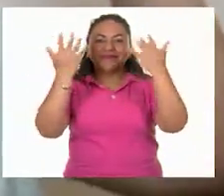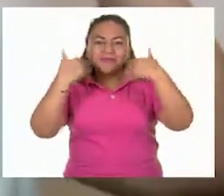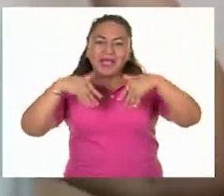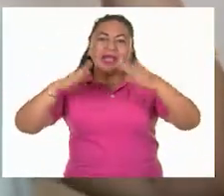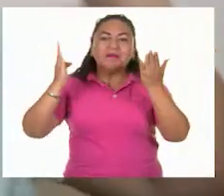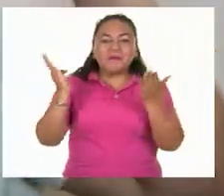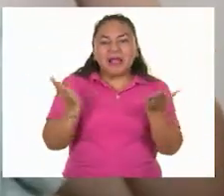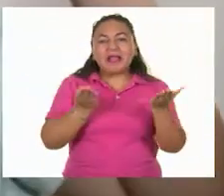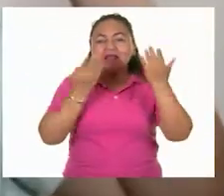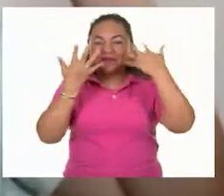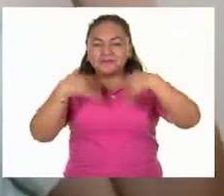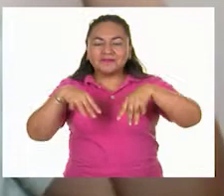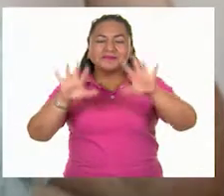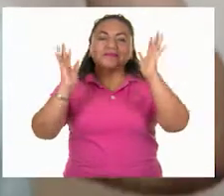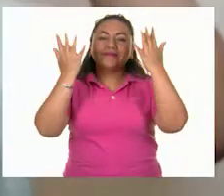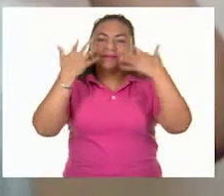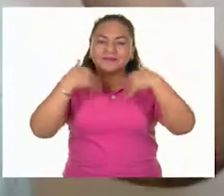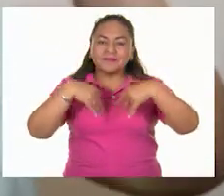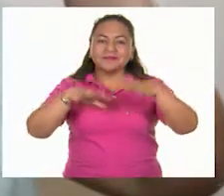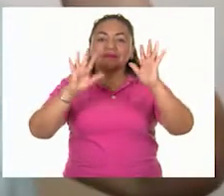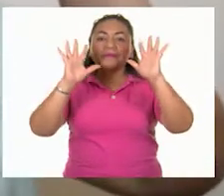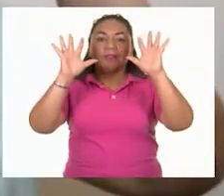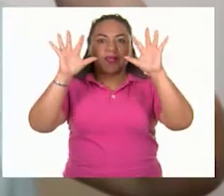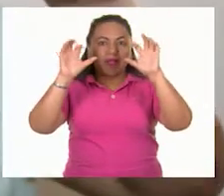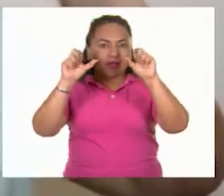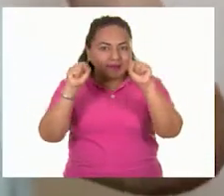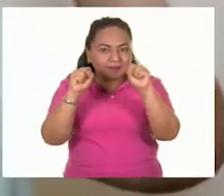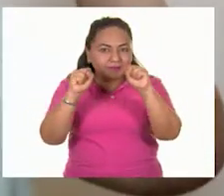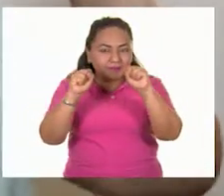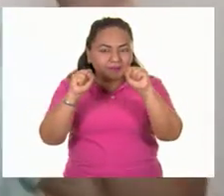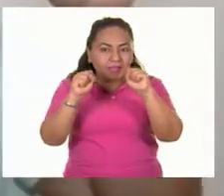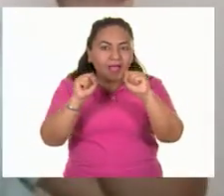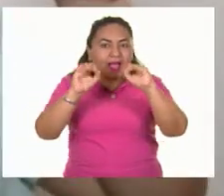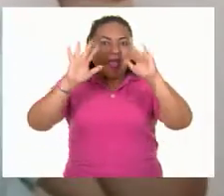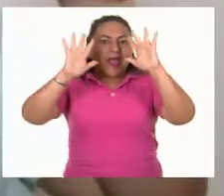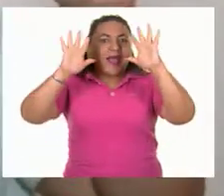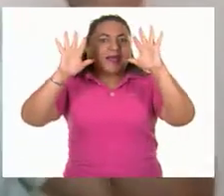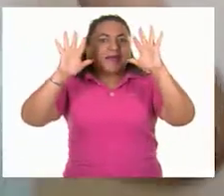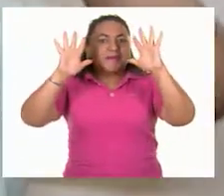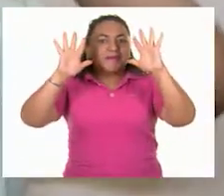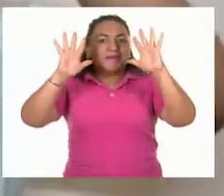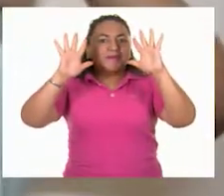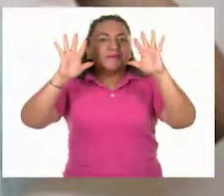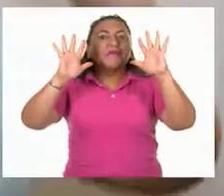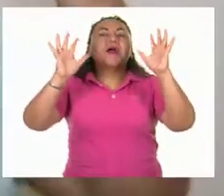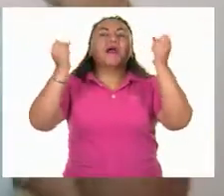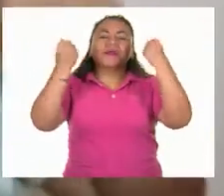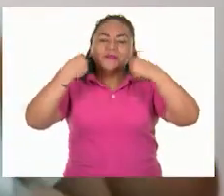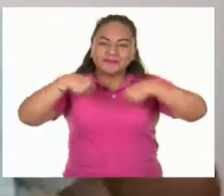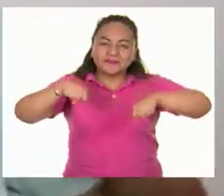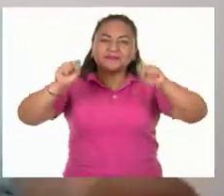hago bailar. La cierro, las abro,